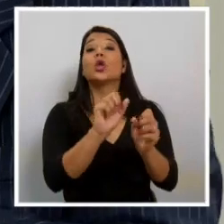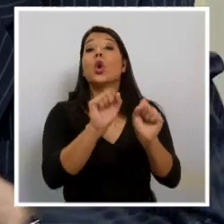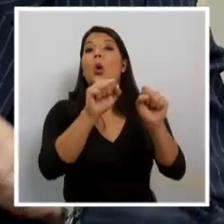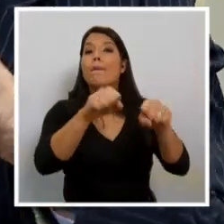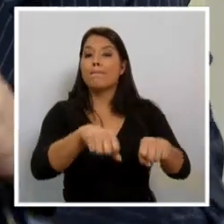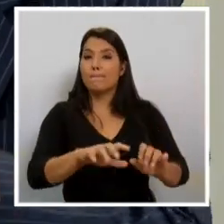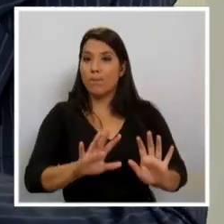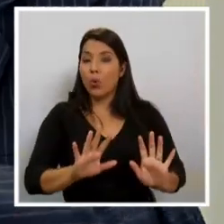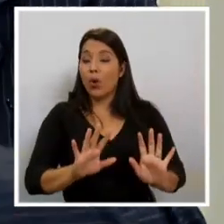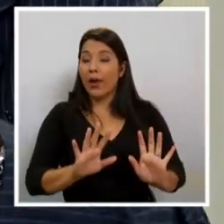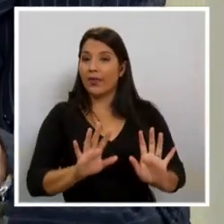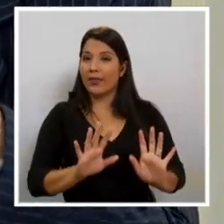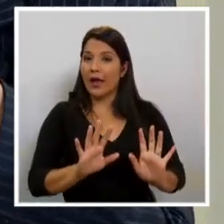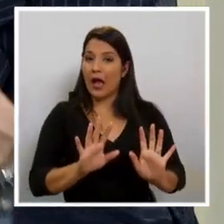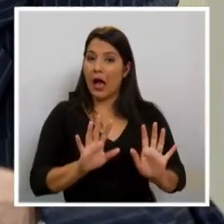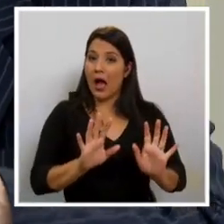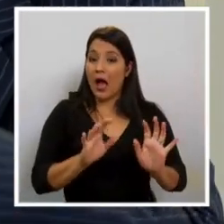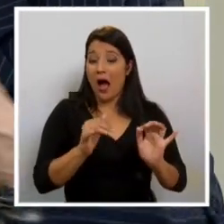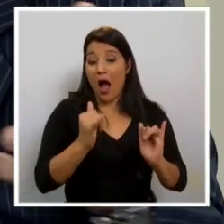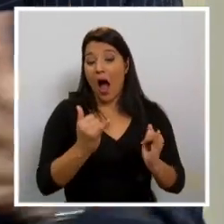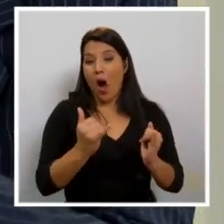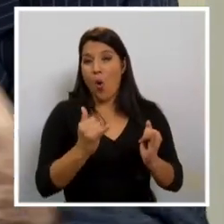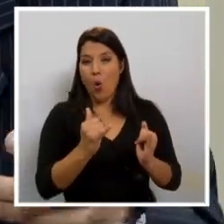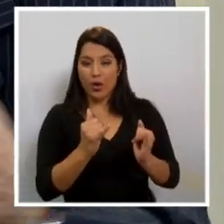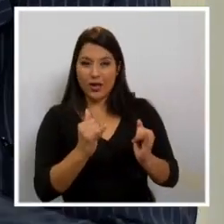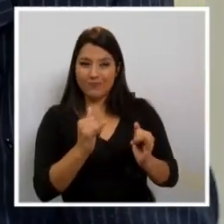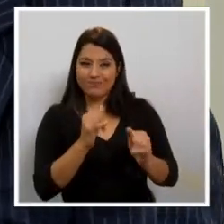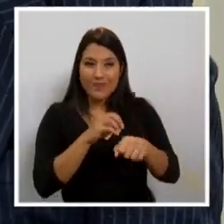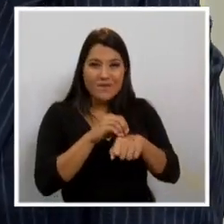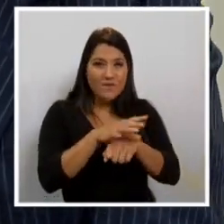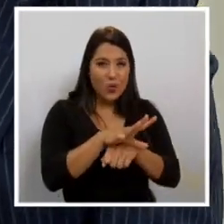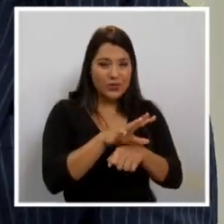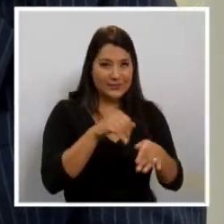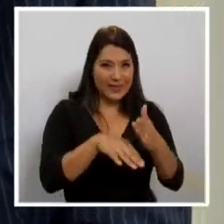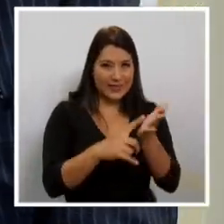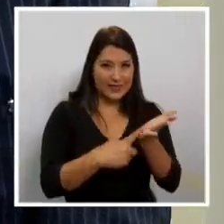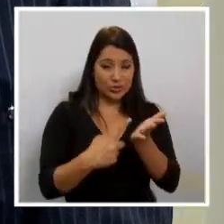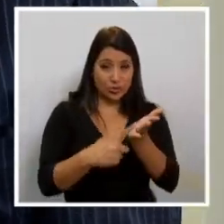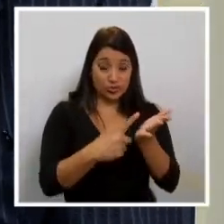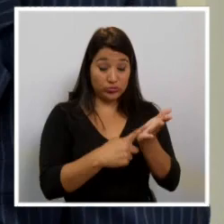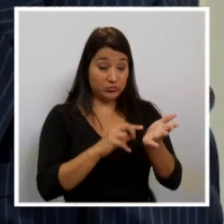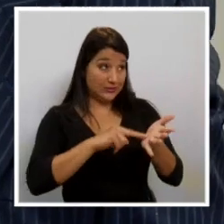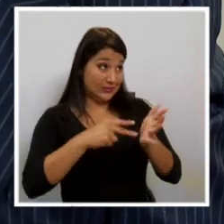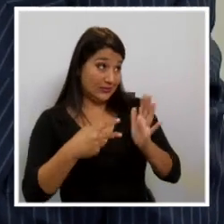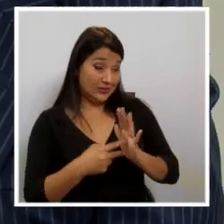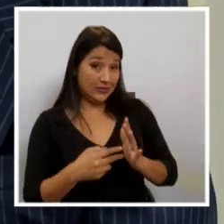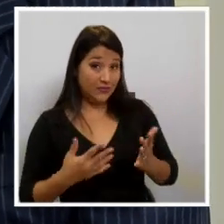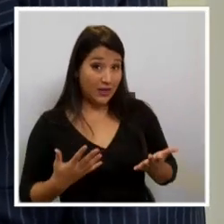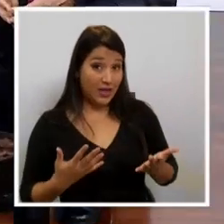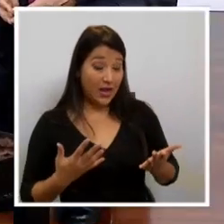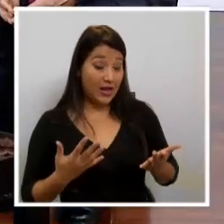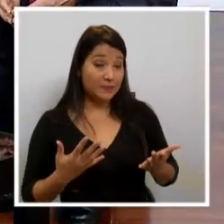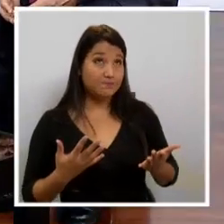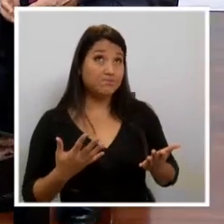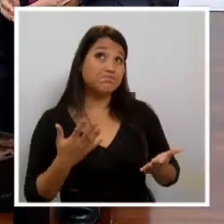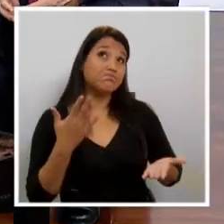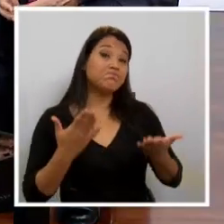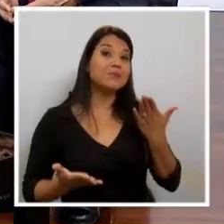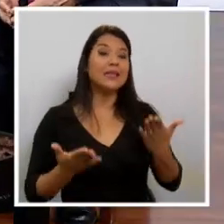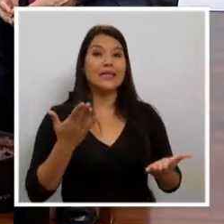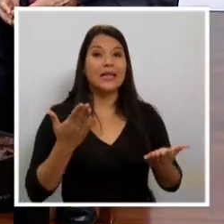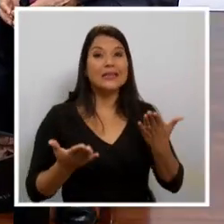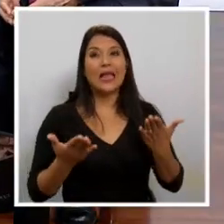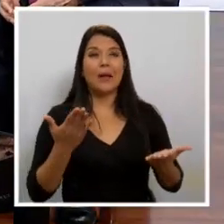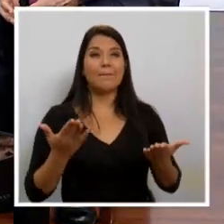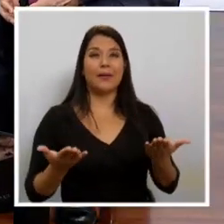estar gravitando, entre otras cosas, en esta discusión. O sea que estaría probablemente